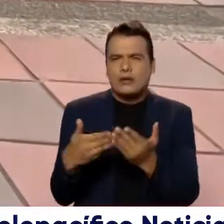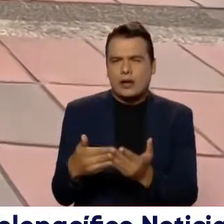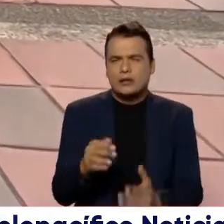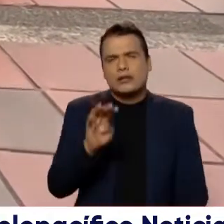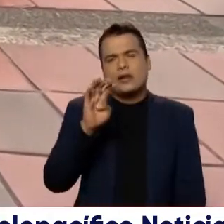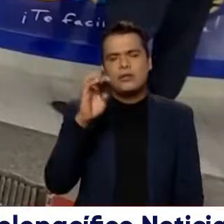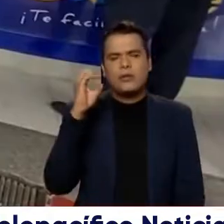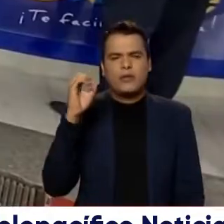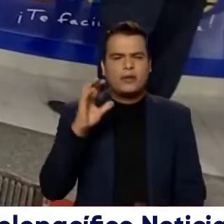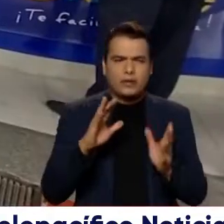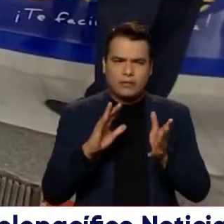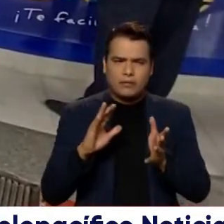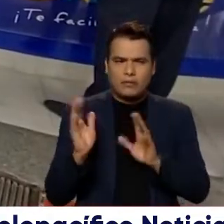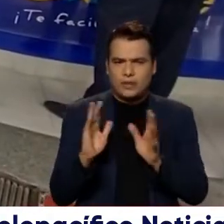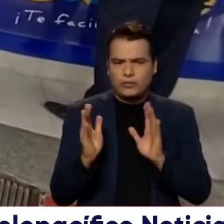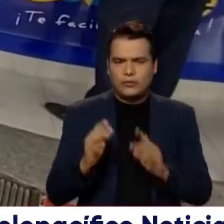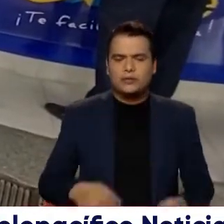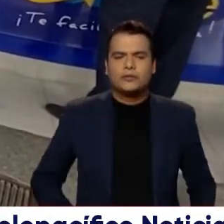diferentes diagnósticos.